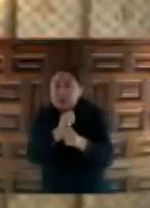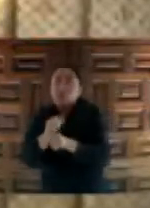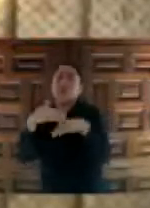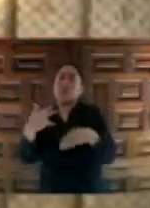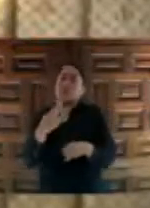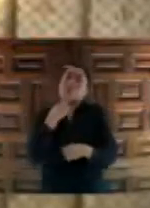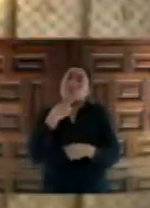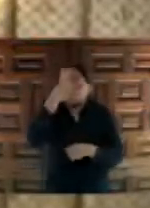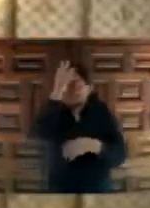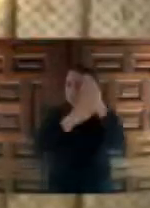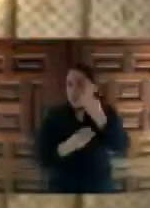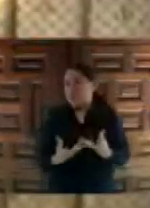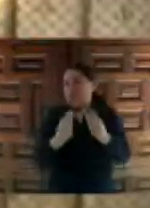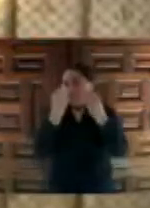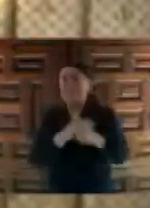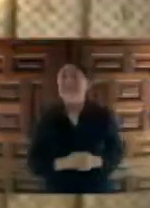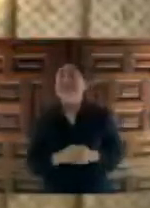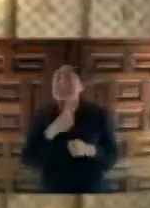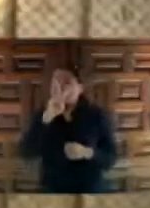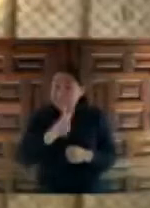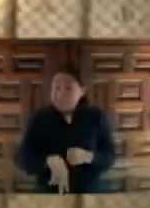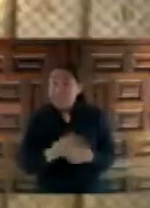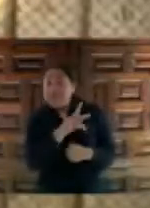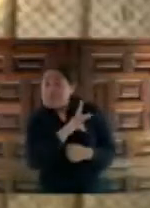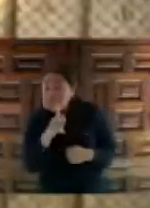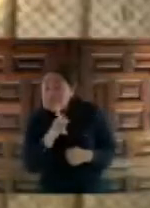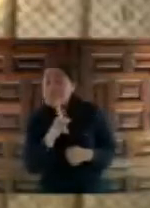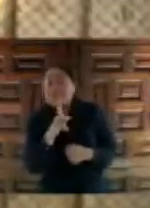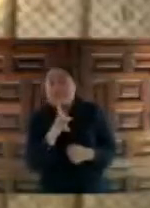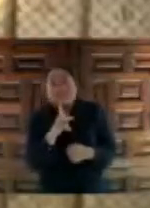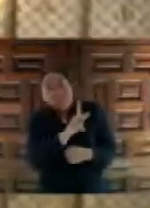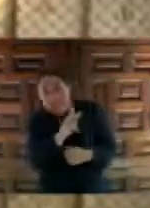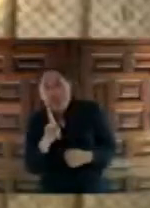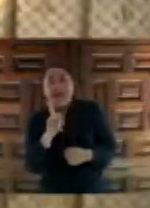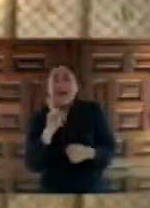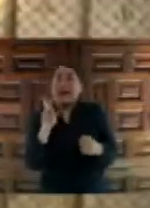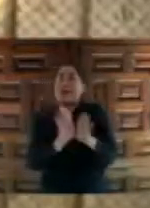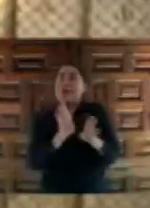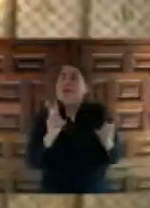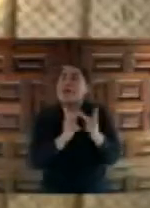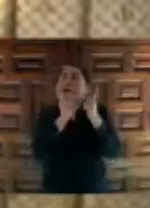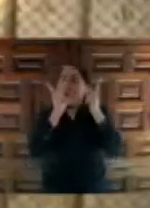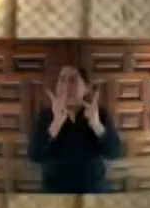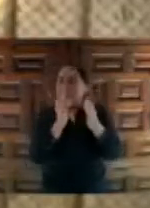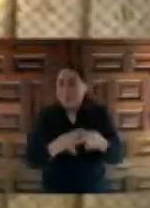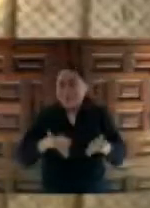producción académica. Entonces, aquí fue una coincidencia premeditada, pero coincidencia.